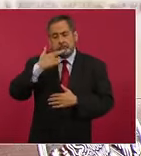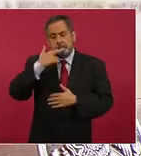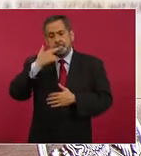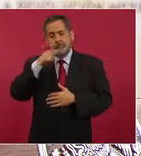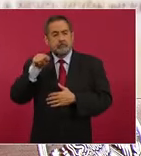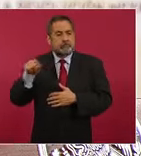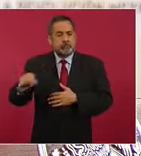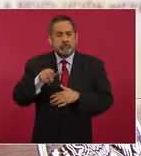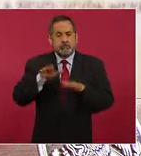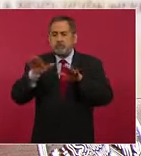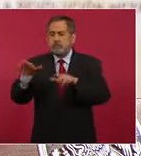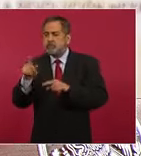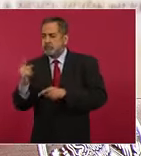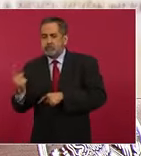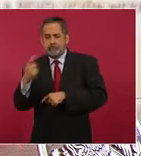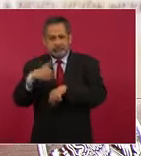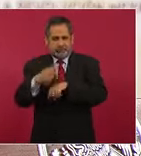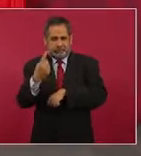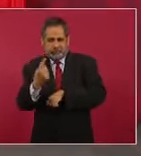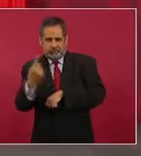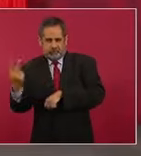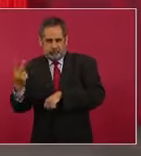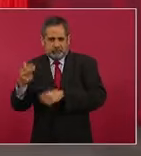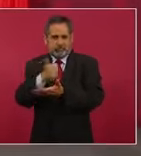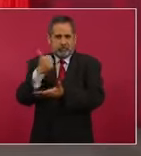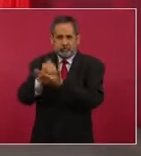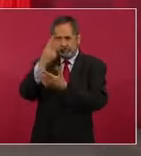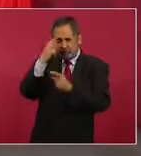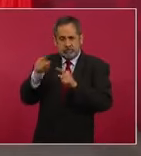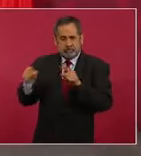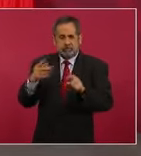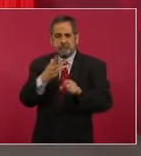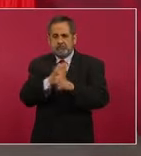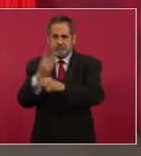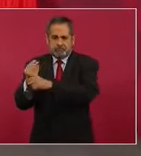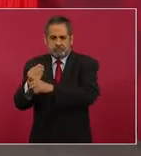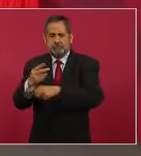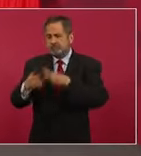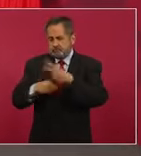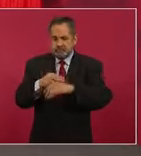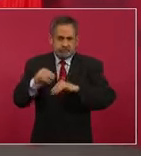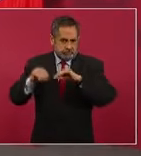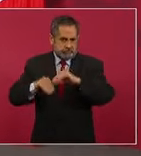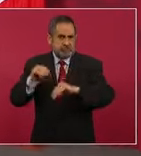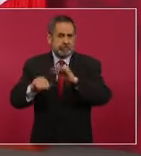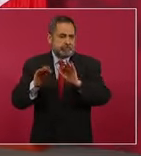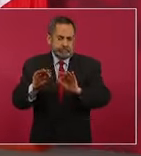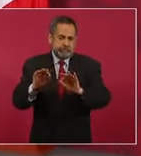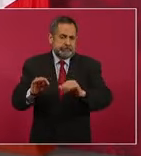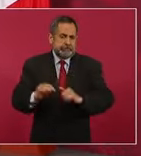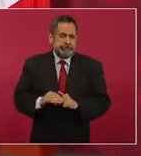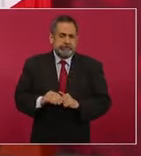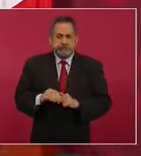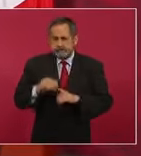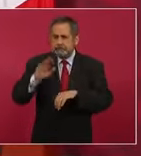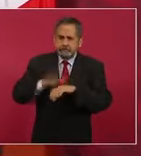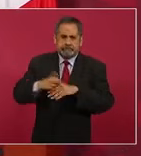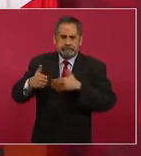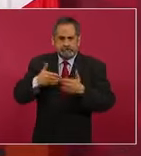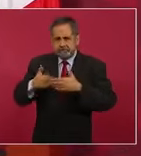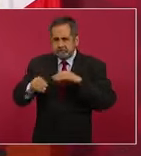dos terminales del aeropuerto de la Ciudad de México, se van a